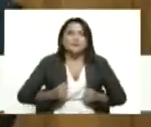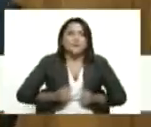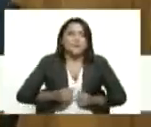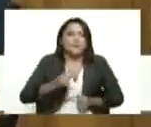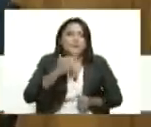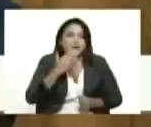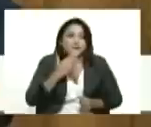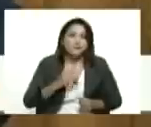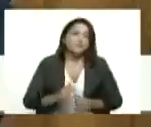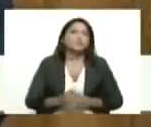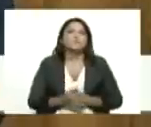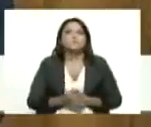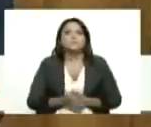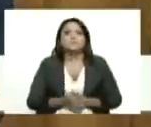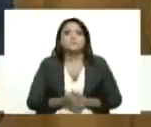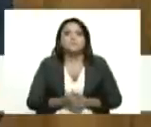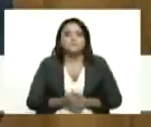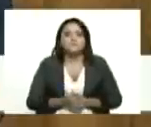Por ejemplo,